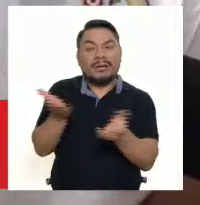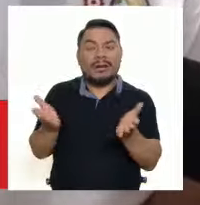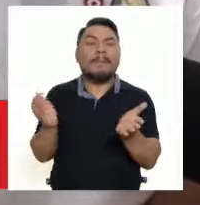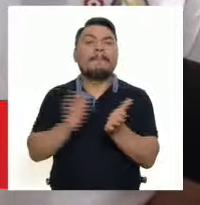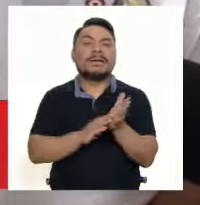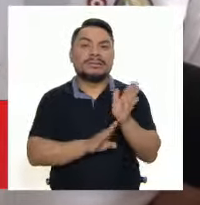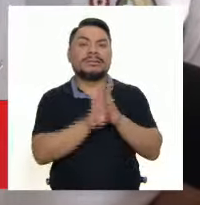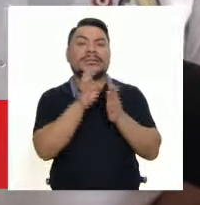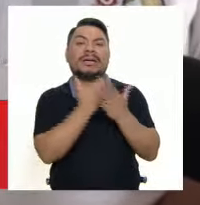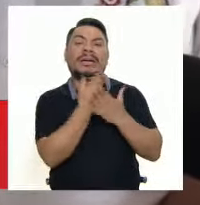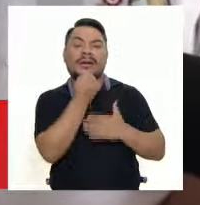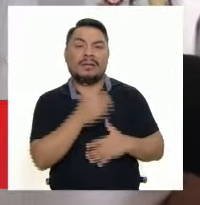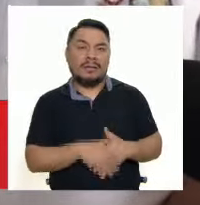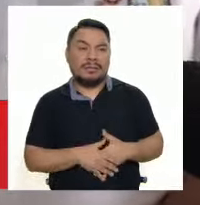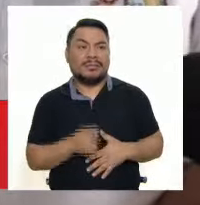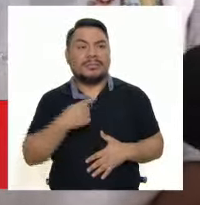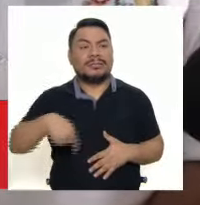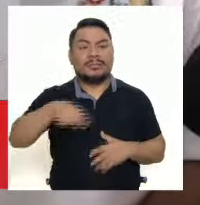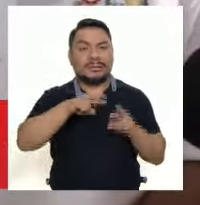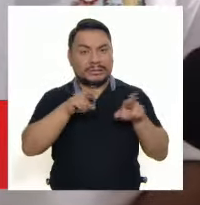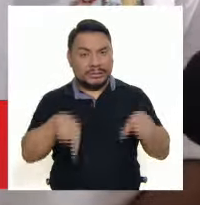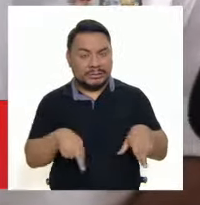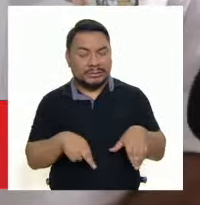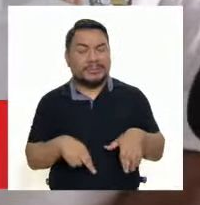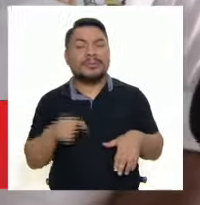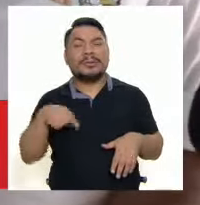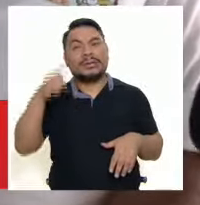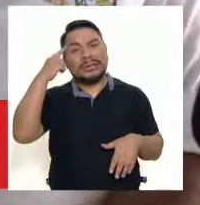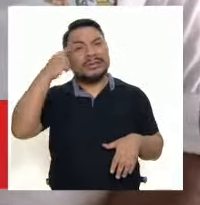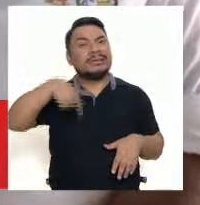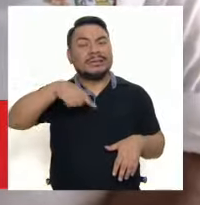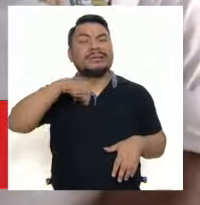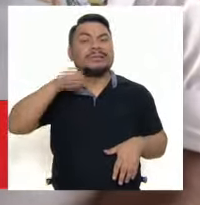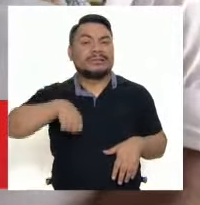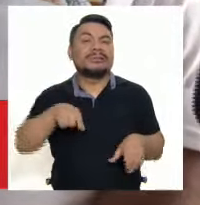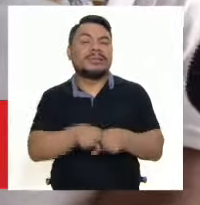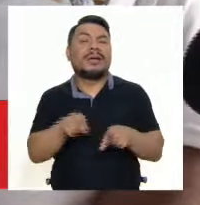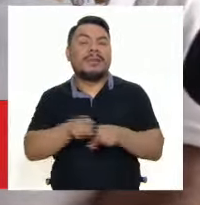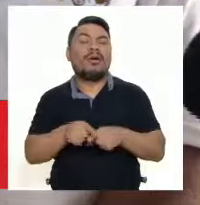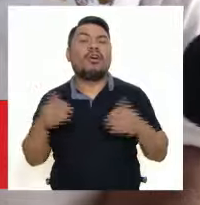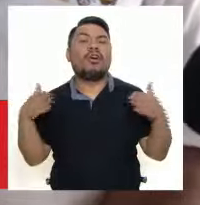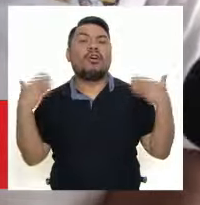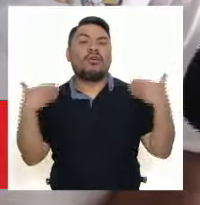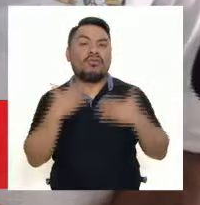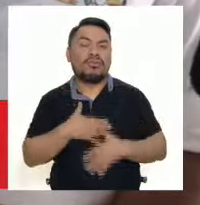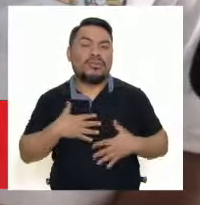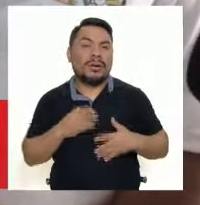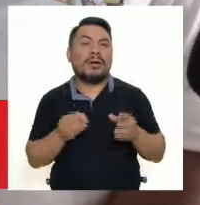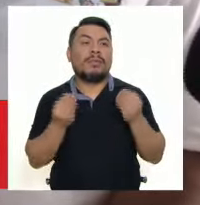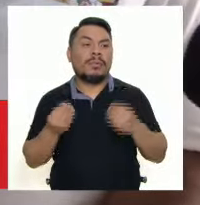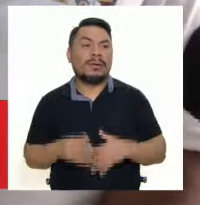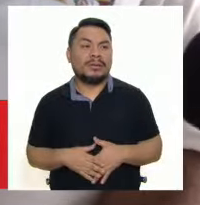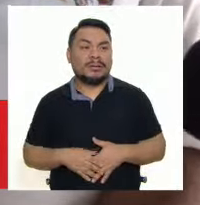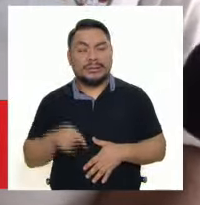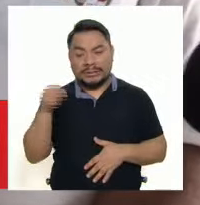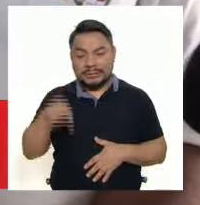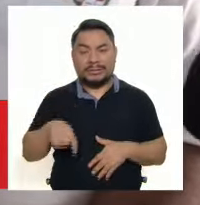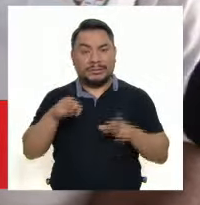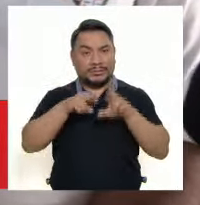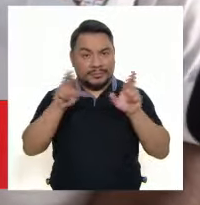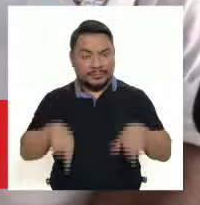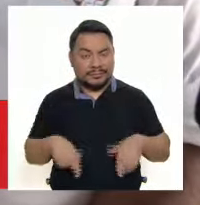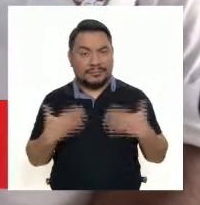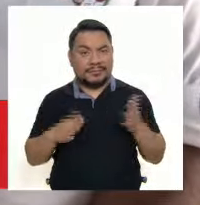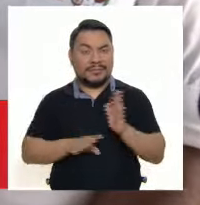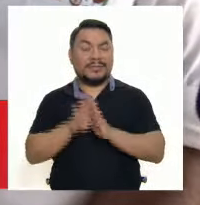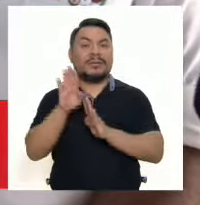desarrollo económico para la región. Y estamos también contentos porque ya acá en esta región se han